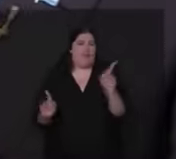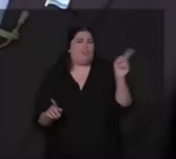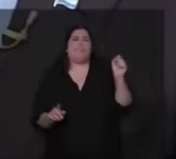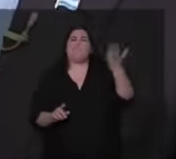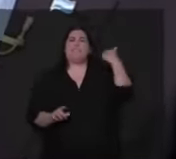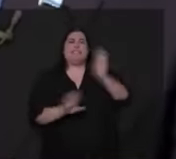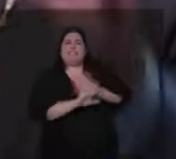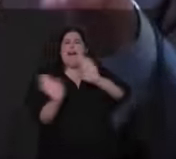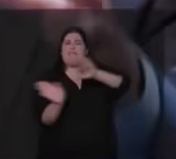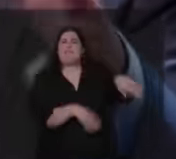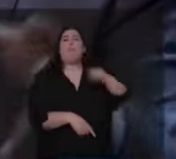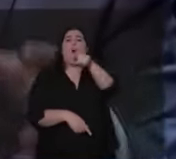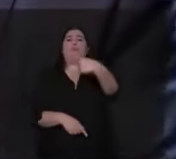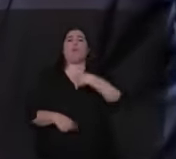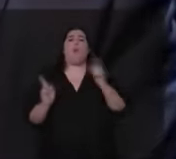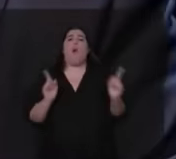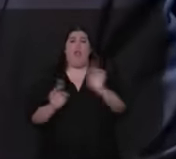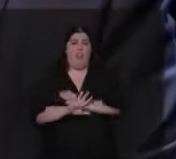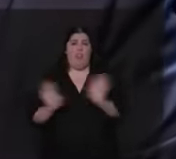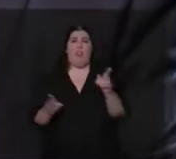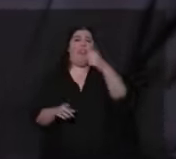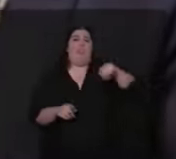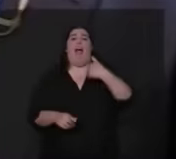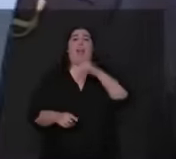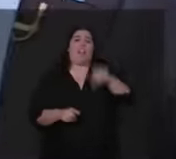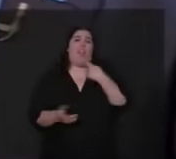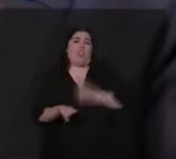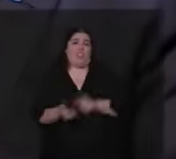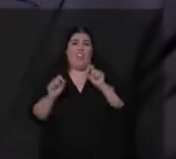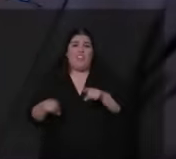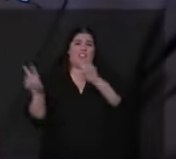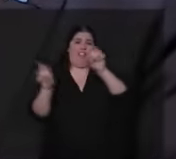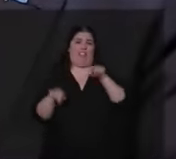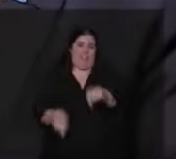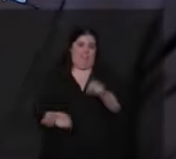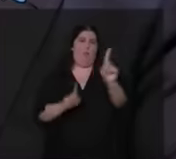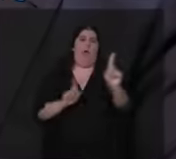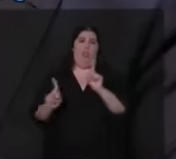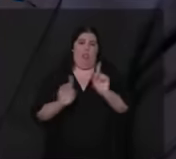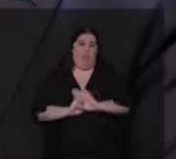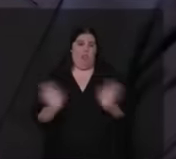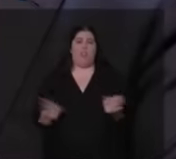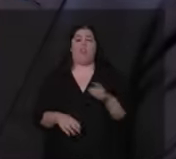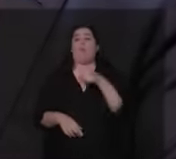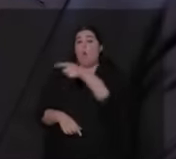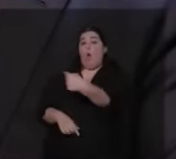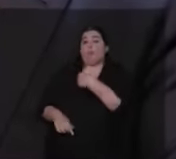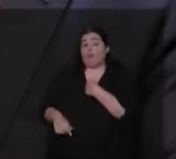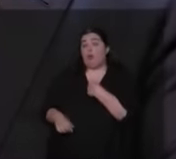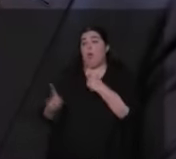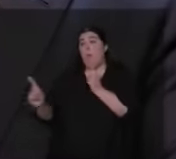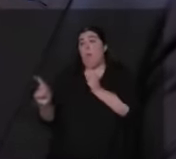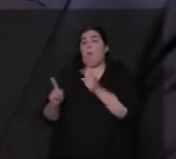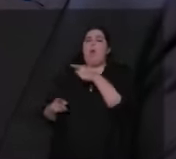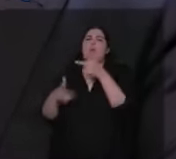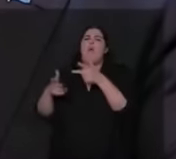es vos o yo. Y los argentinos deciden sobre eso. Mirá, a ver, vos o yo. Vos hablás